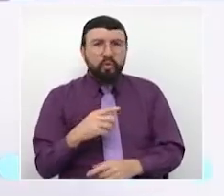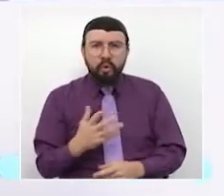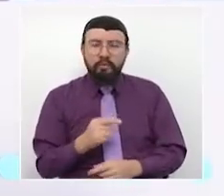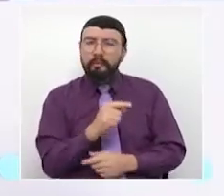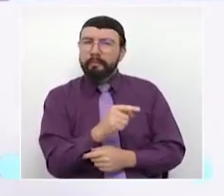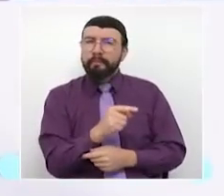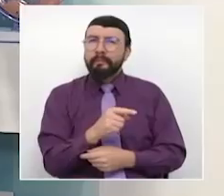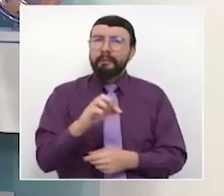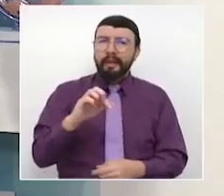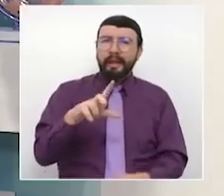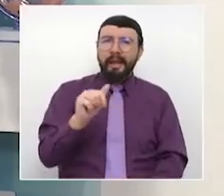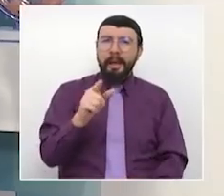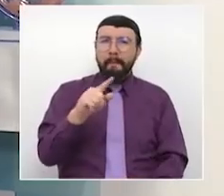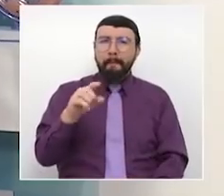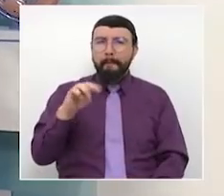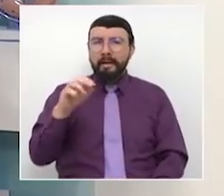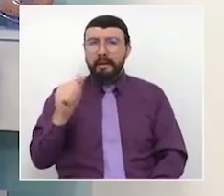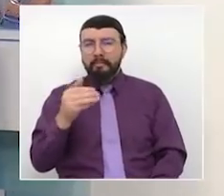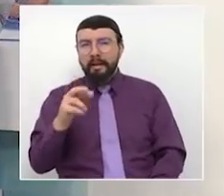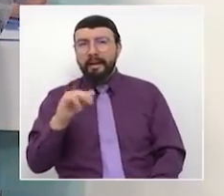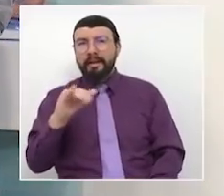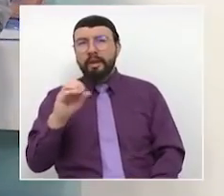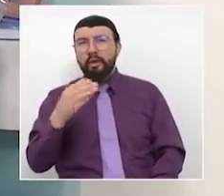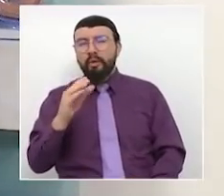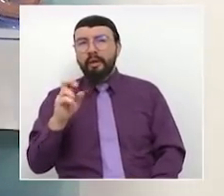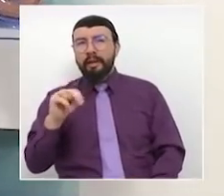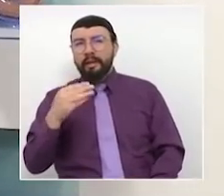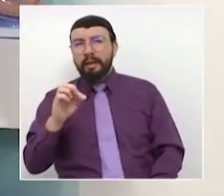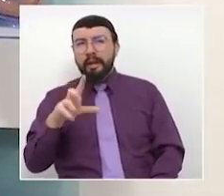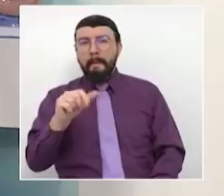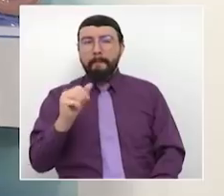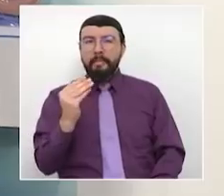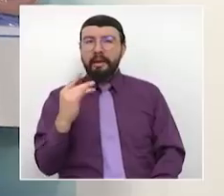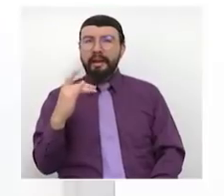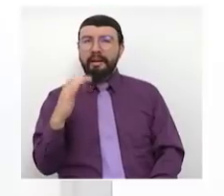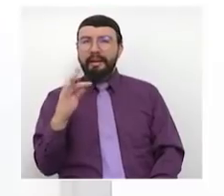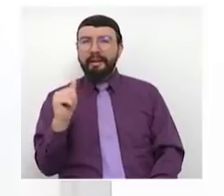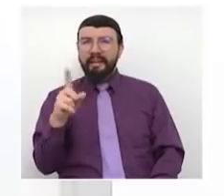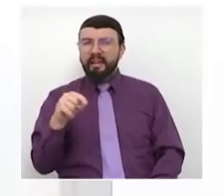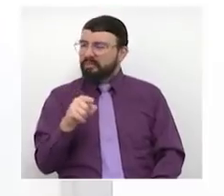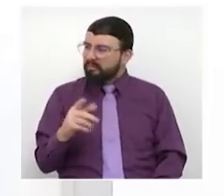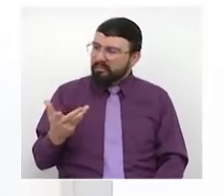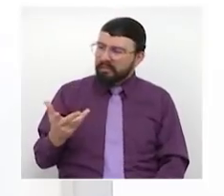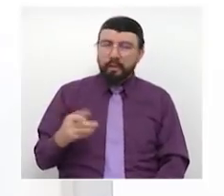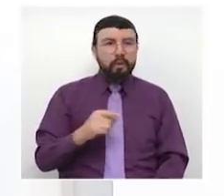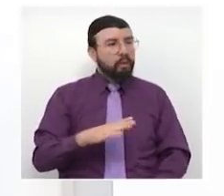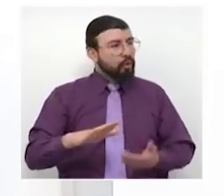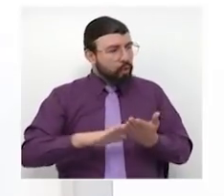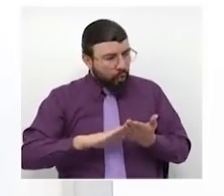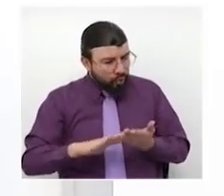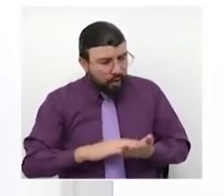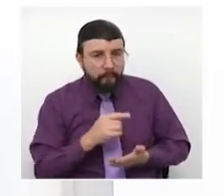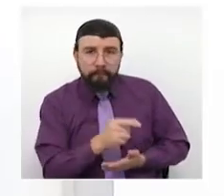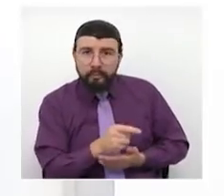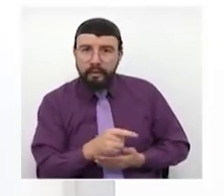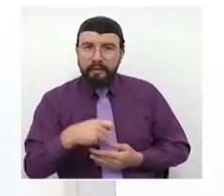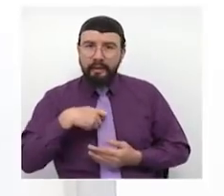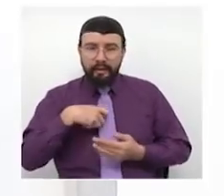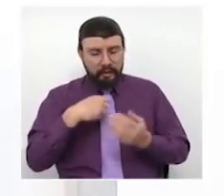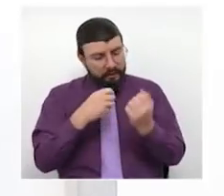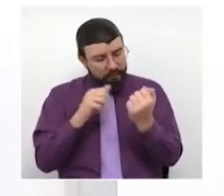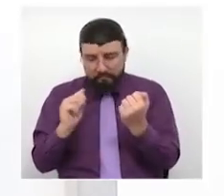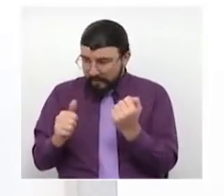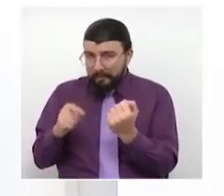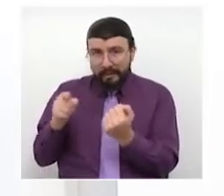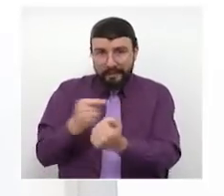que ha sido un gran investigador de este tema. Bueno, el plasma rico en plaquetas es una solución extraída de la sangre del propio